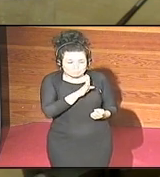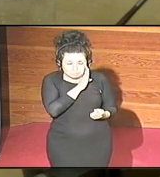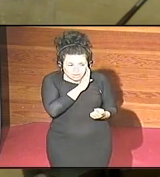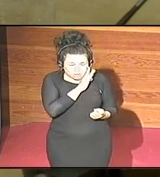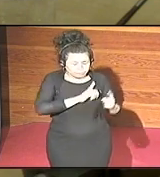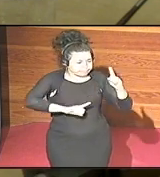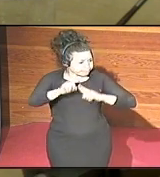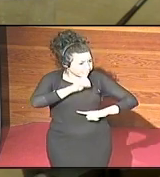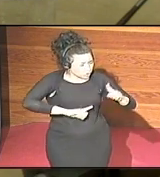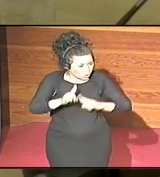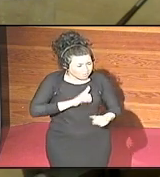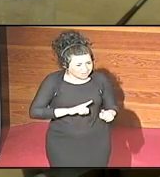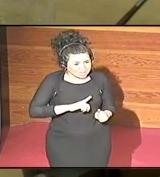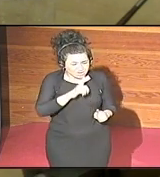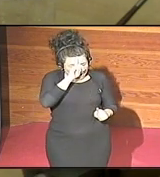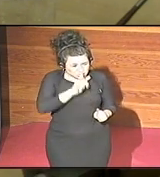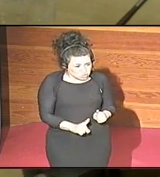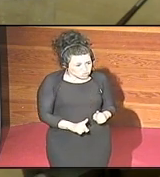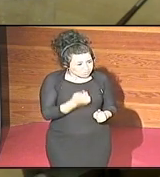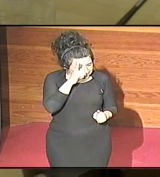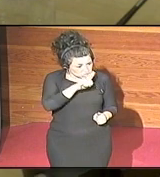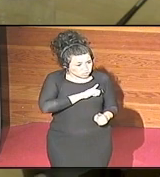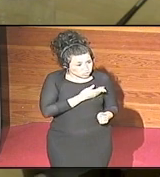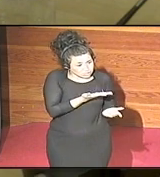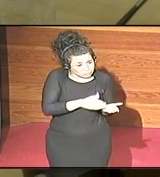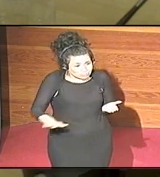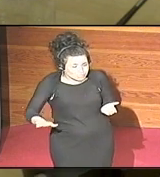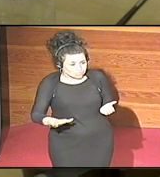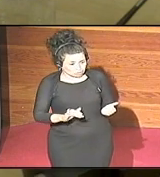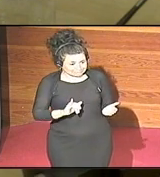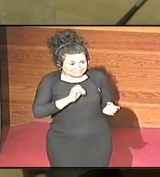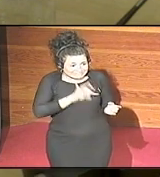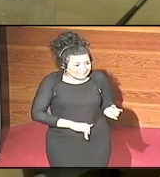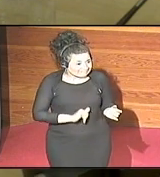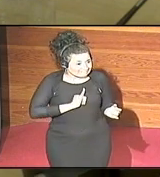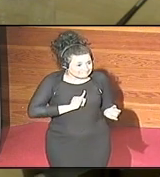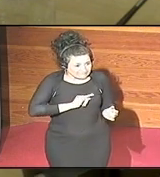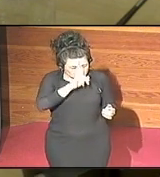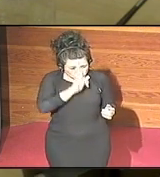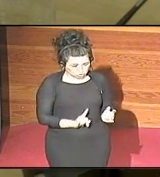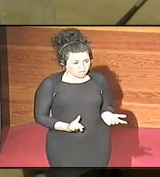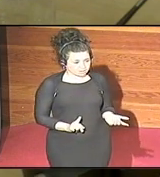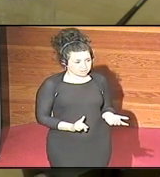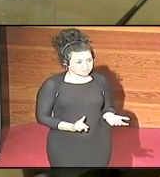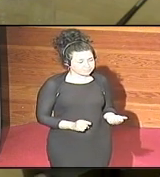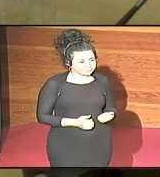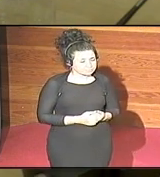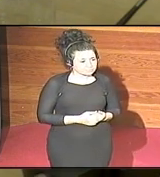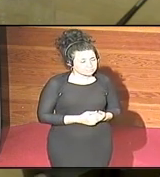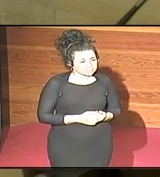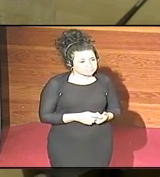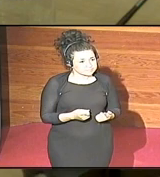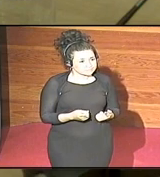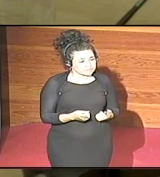saber siquiera la identidad de los soldados que han fallecido. De hecho, es el lado ucraniano el que